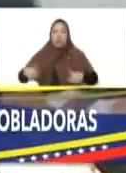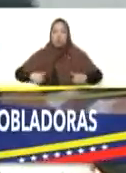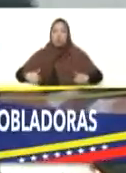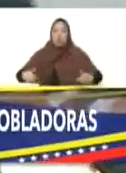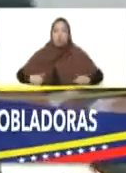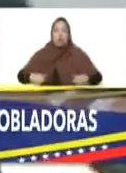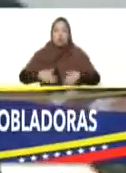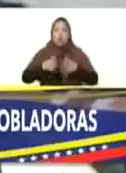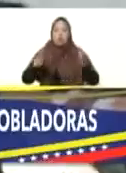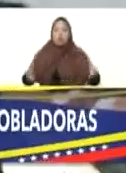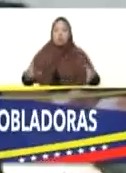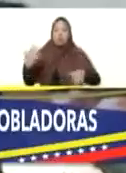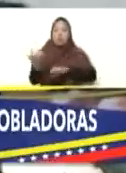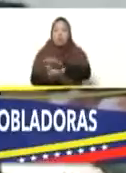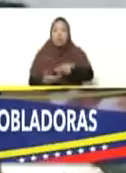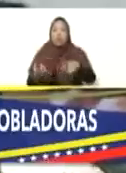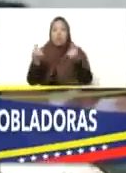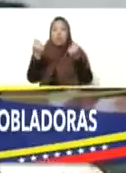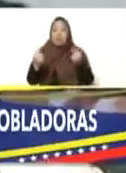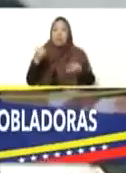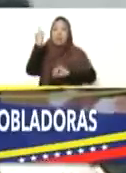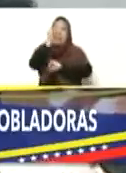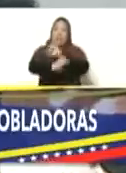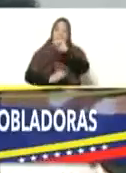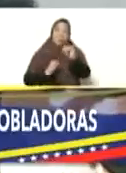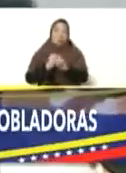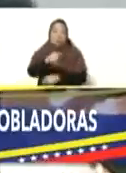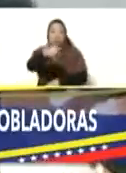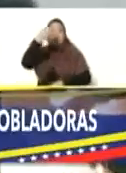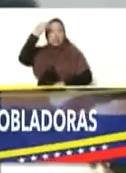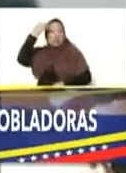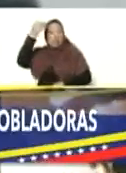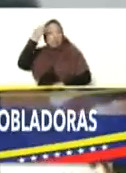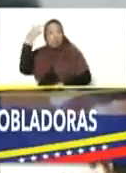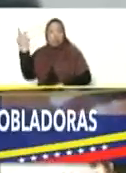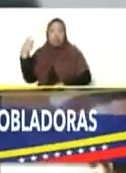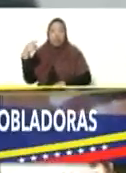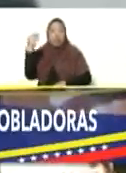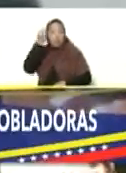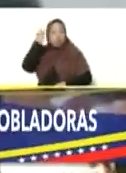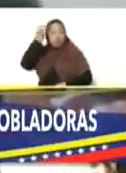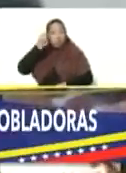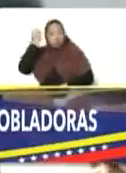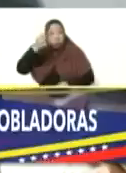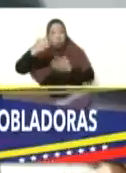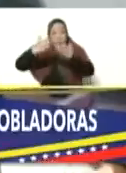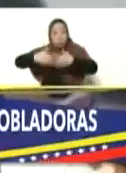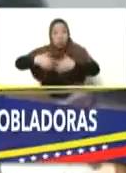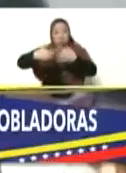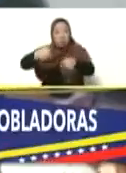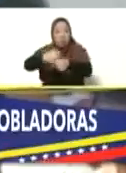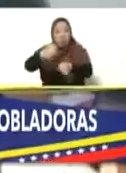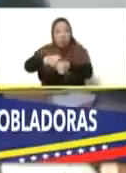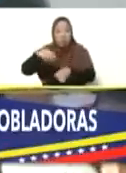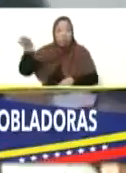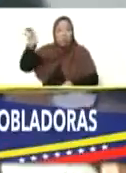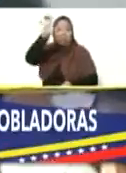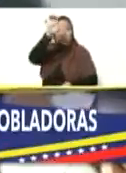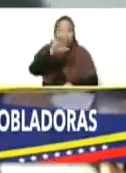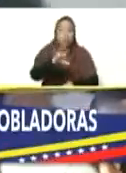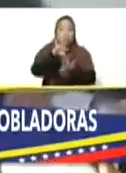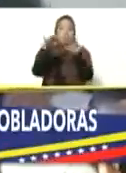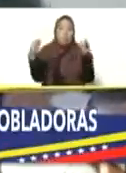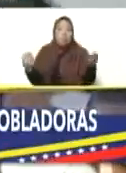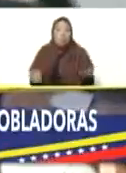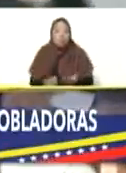una gran un gran colapso financiero internacional usted lo debe saber debe haber hecho los análisis con con los aliados de venezuela en el mundo